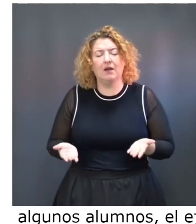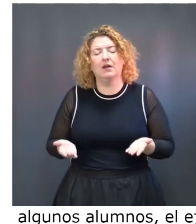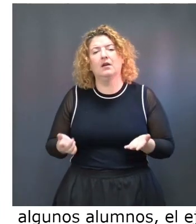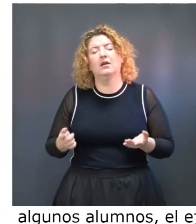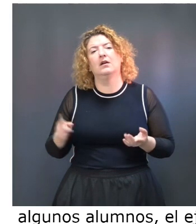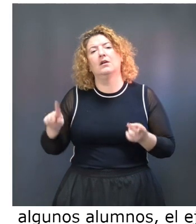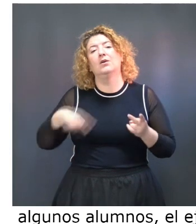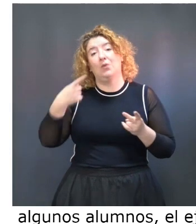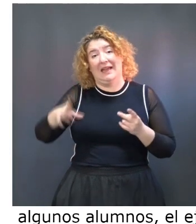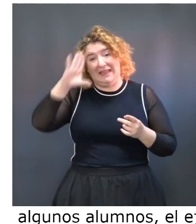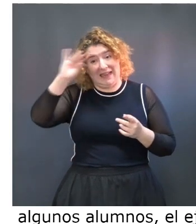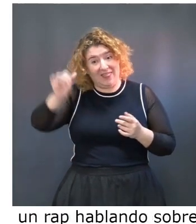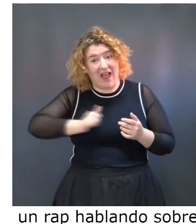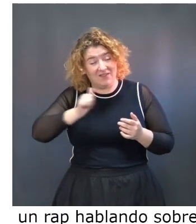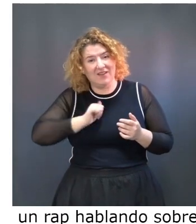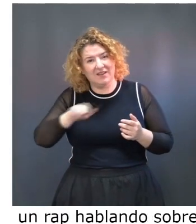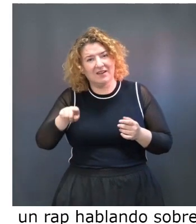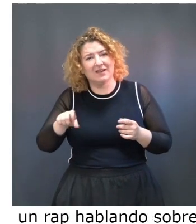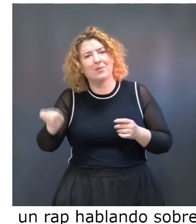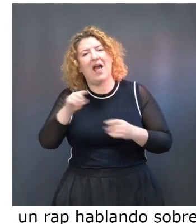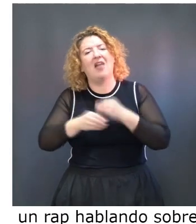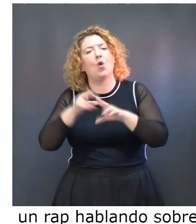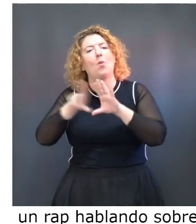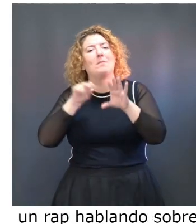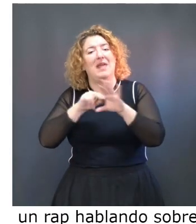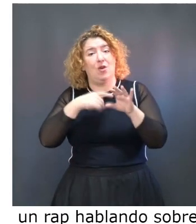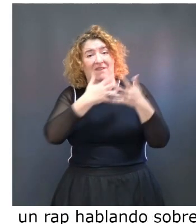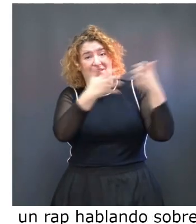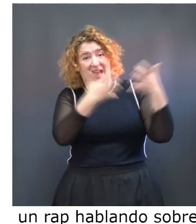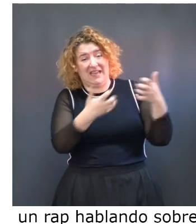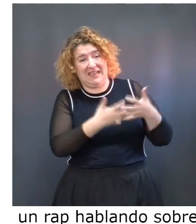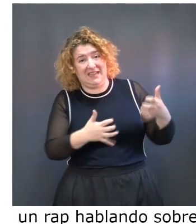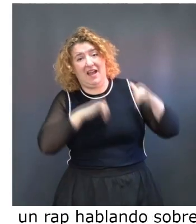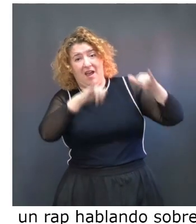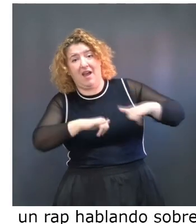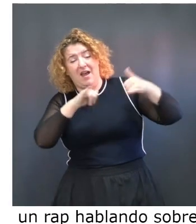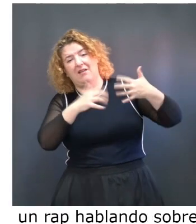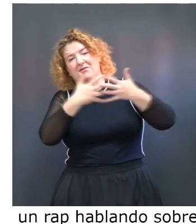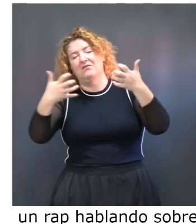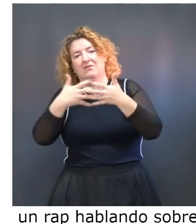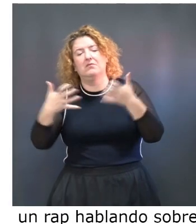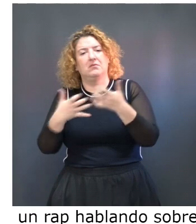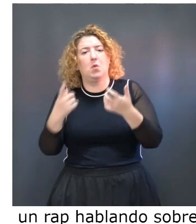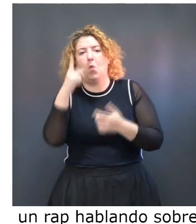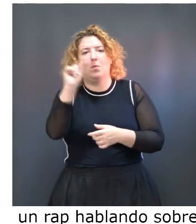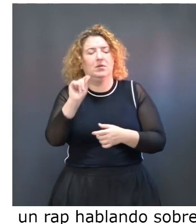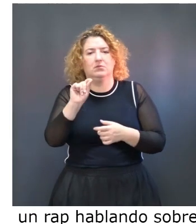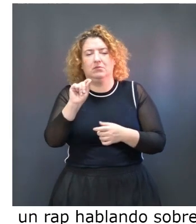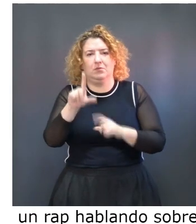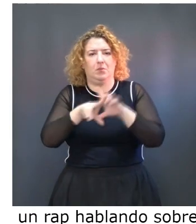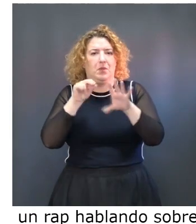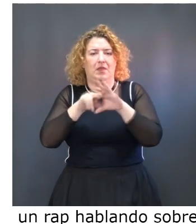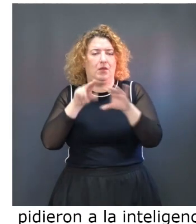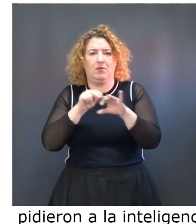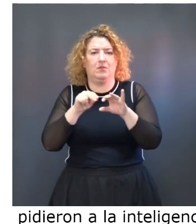le pidieron a la inteligencia artificial que hiciera un vídeo con ese texto, con ese rap, y bueno, en un minuto consiguieron un